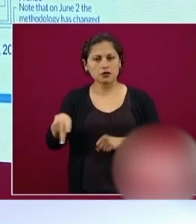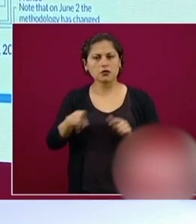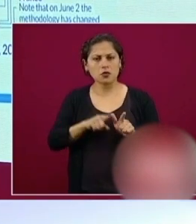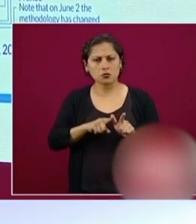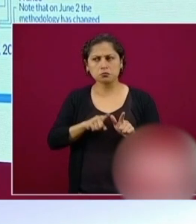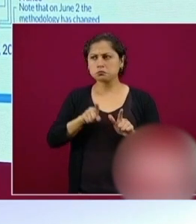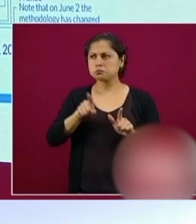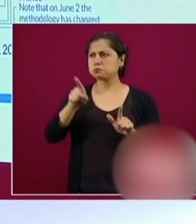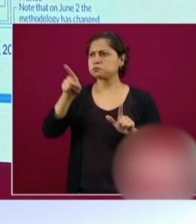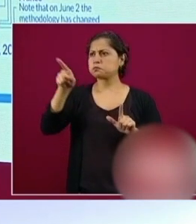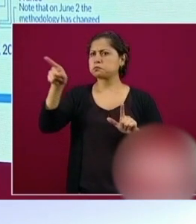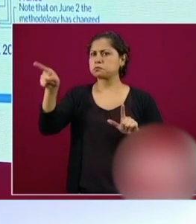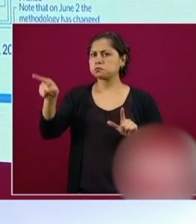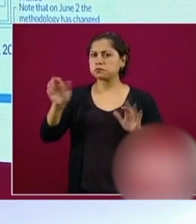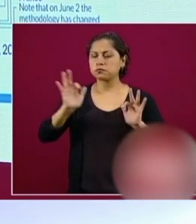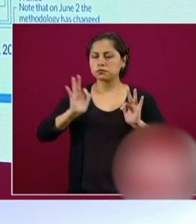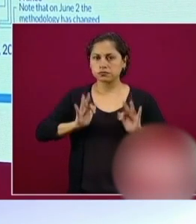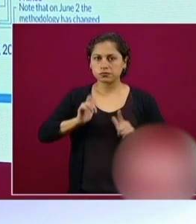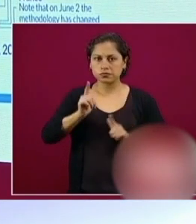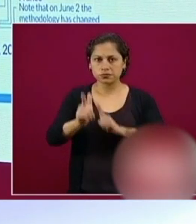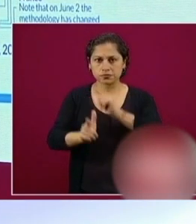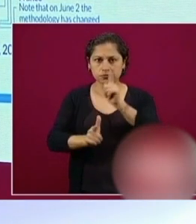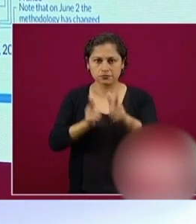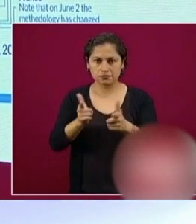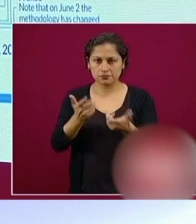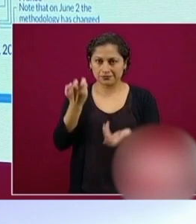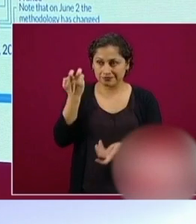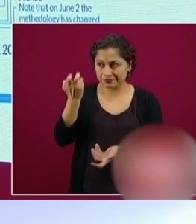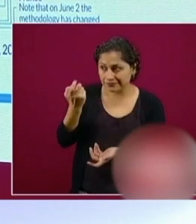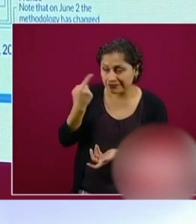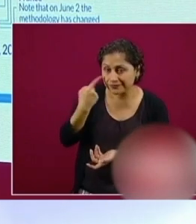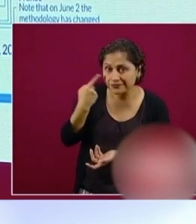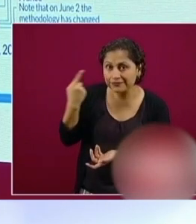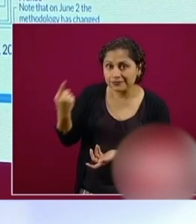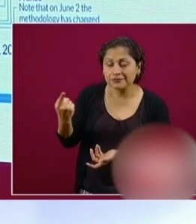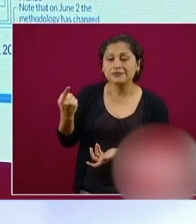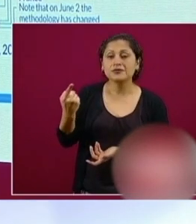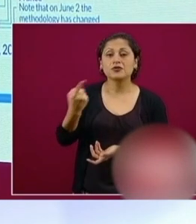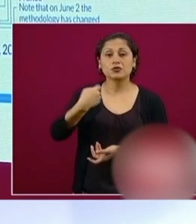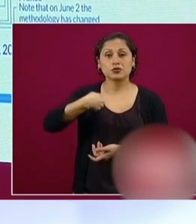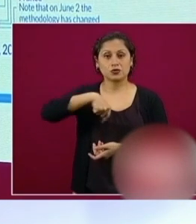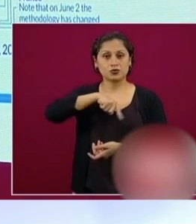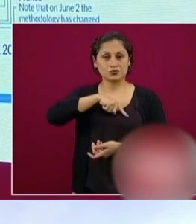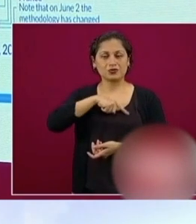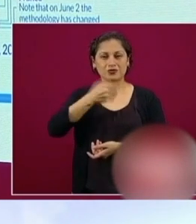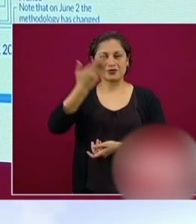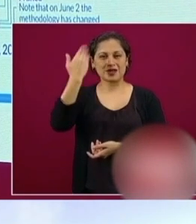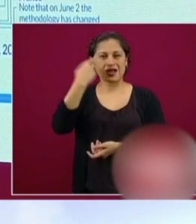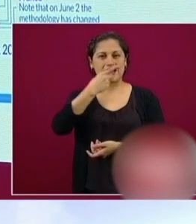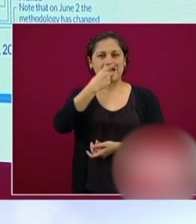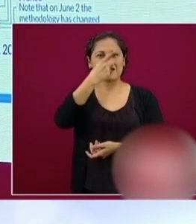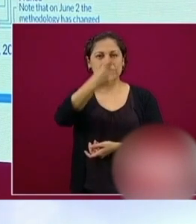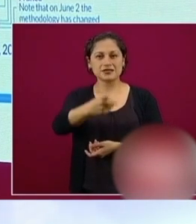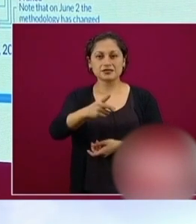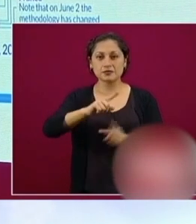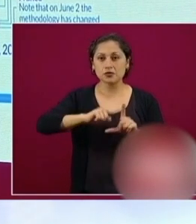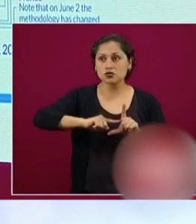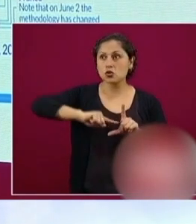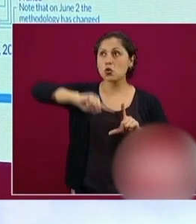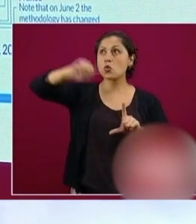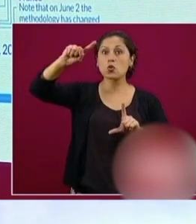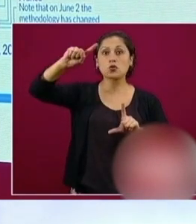Esta es otra de las señales, que hemos dicho también muchas veces, del famoso aplanamiento de la curva. Esto